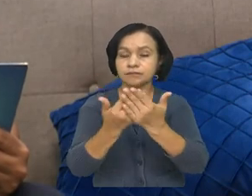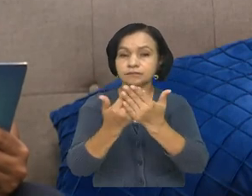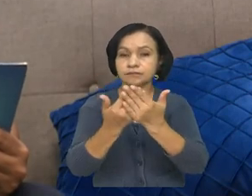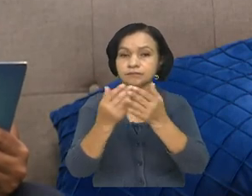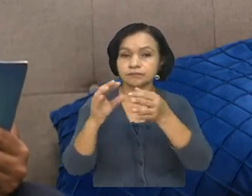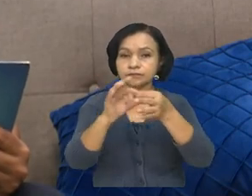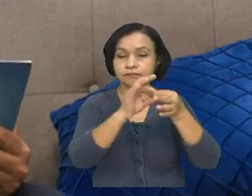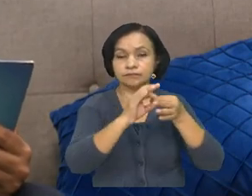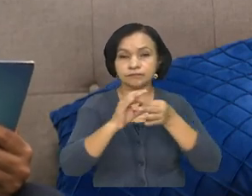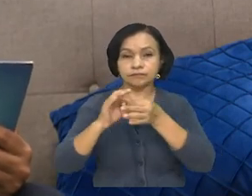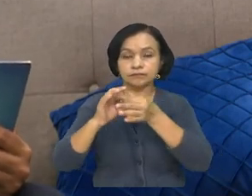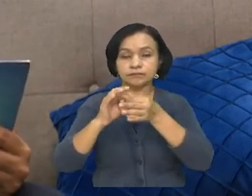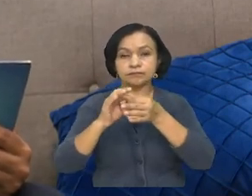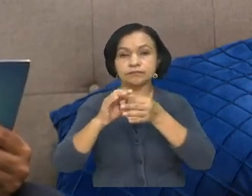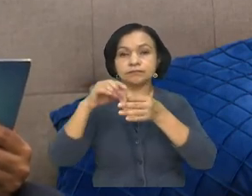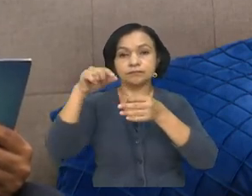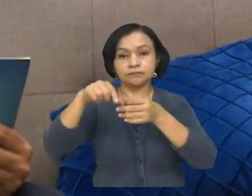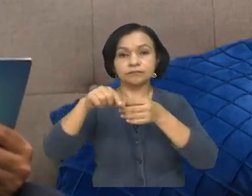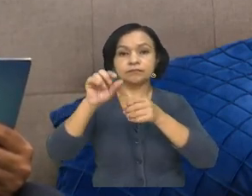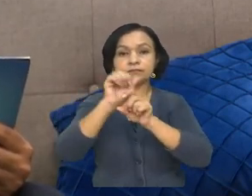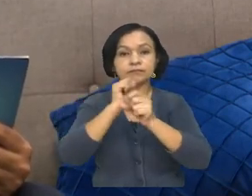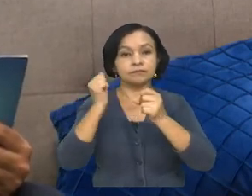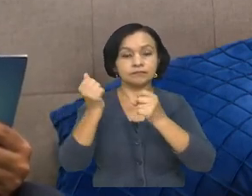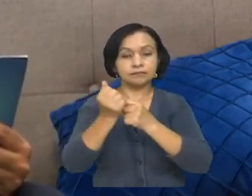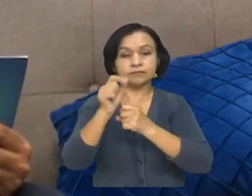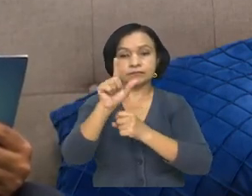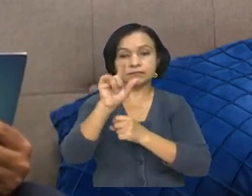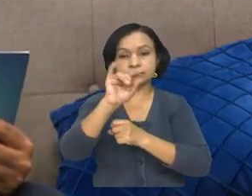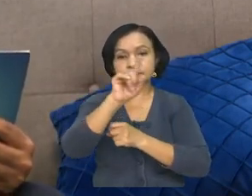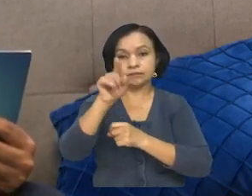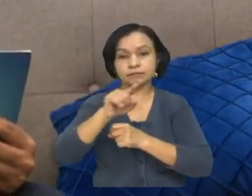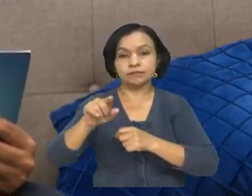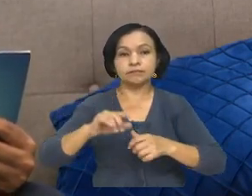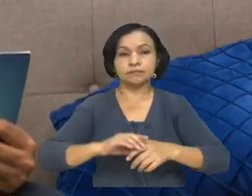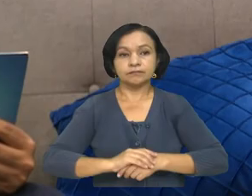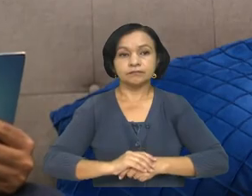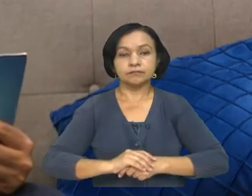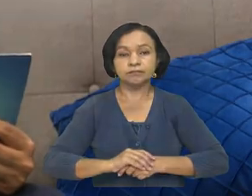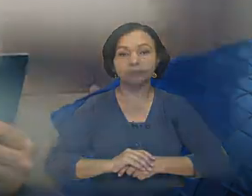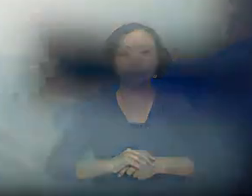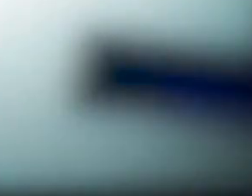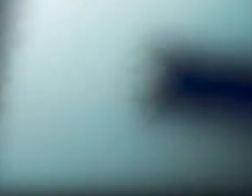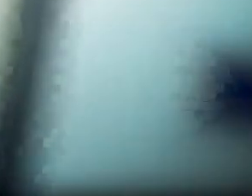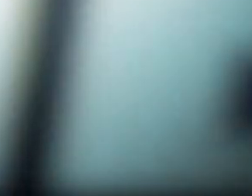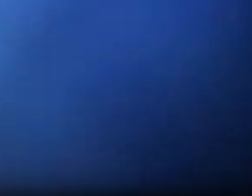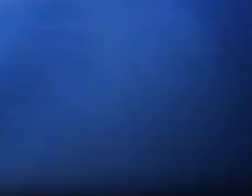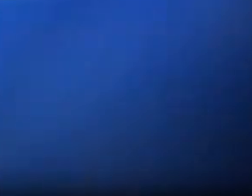acompañado en esta edición de su programa Desde el Parlamento. Se despide de ustedes, Liz Escoto. Hasta la próxima.